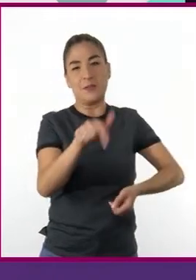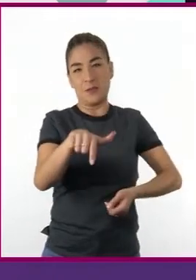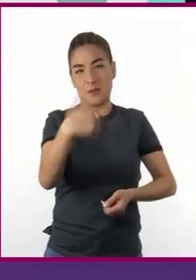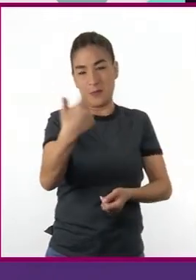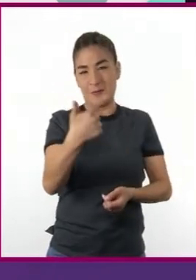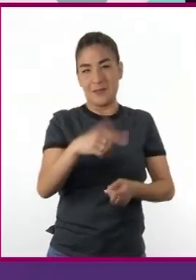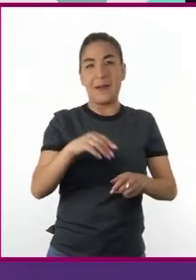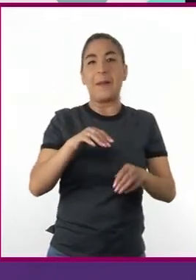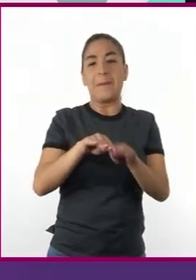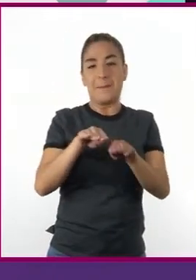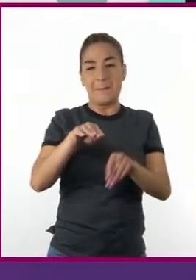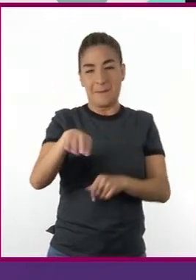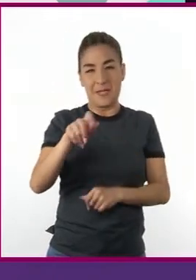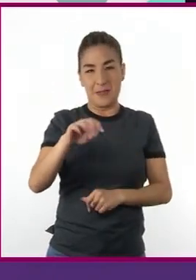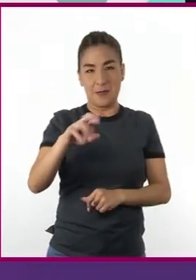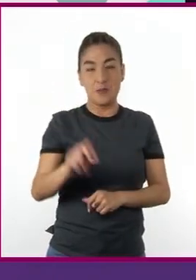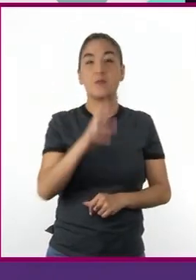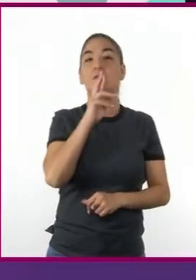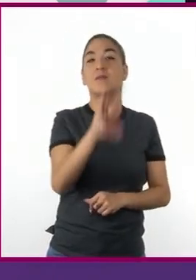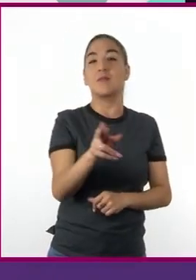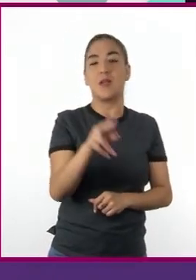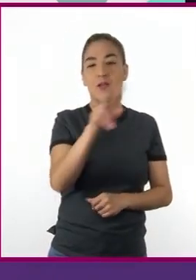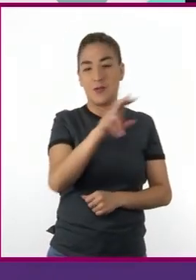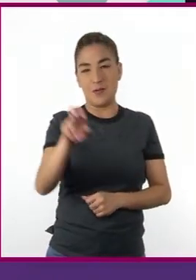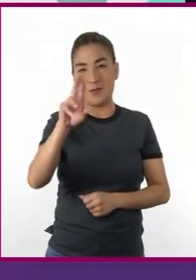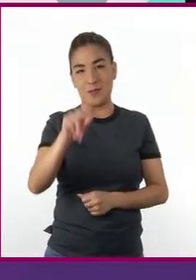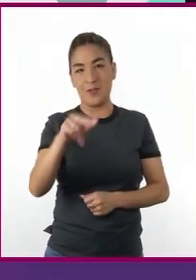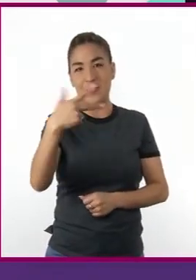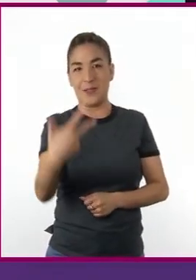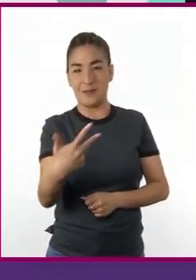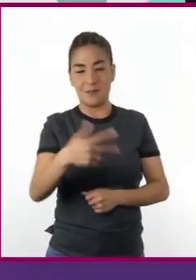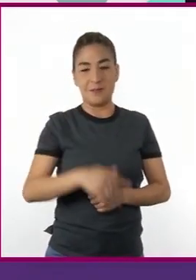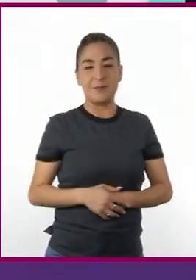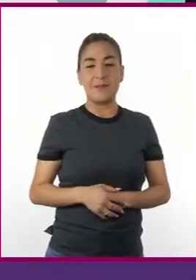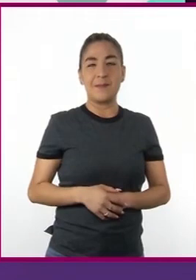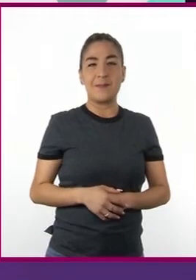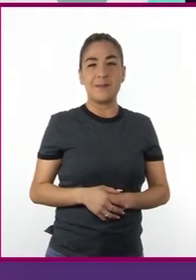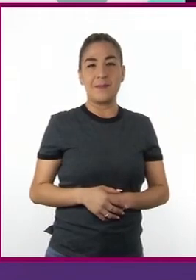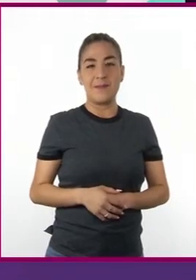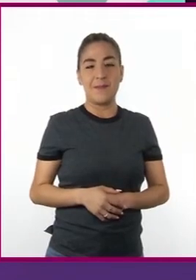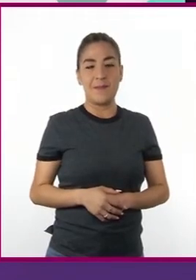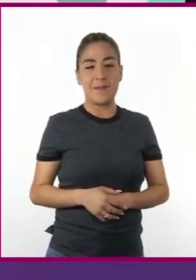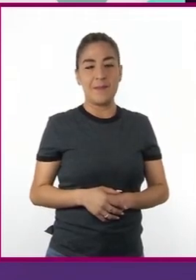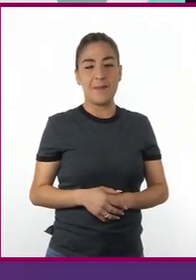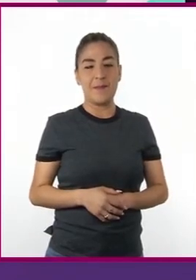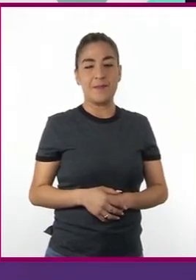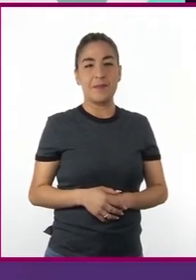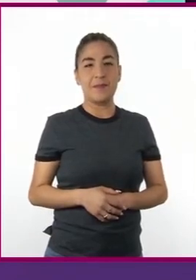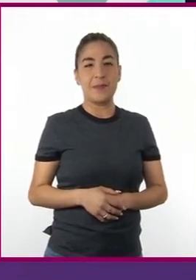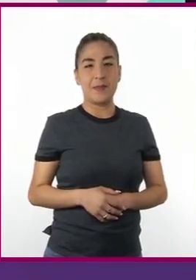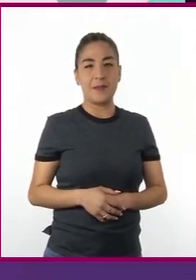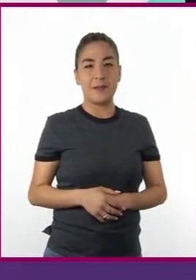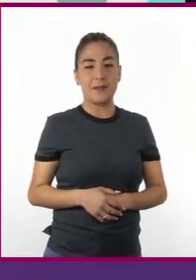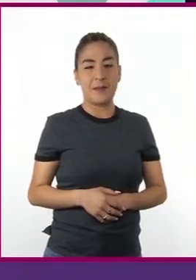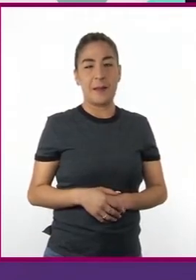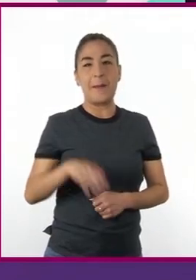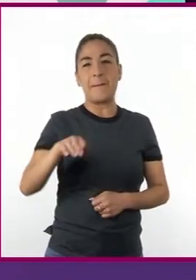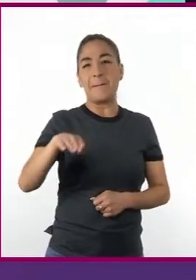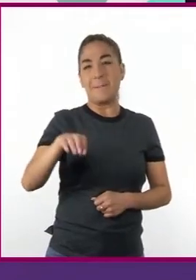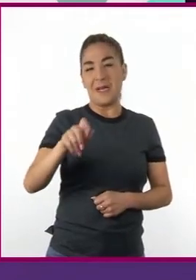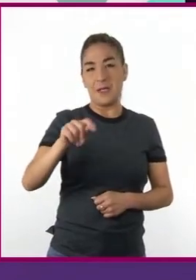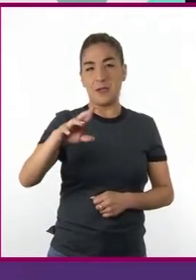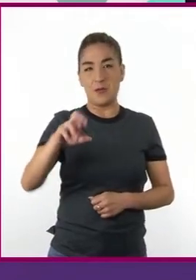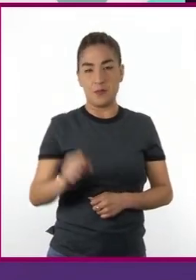metros y encontramos el resultado, el cual nos da una altura de 288 metros de